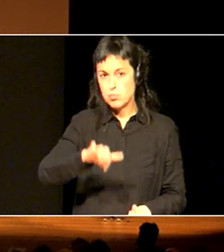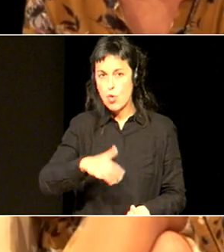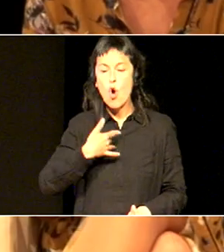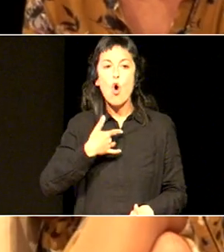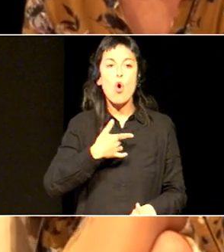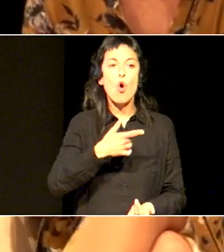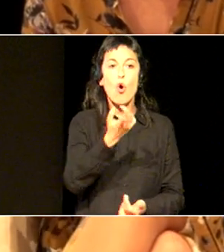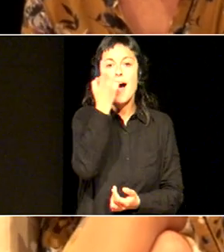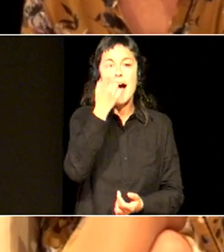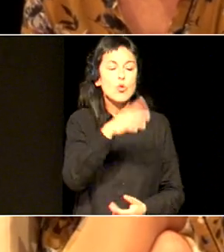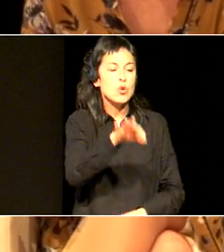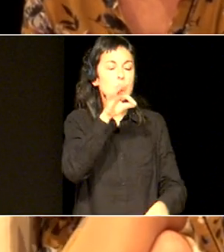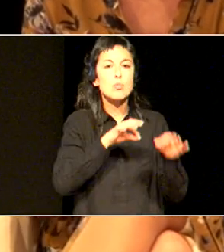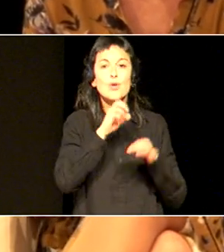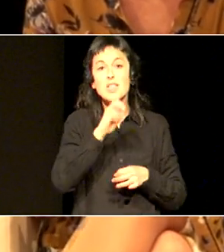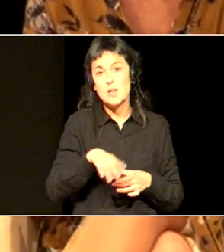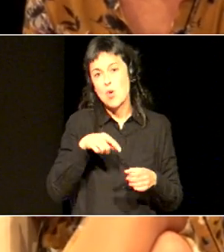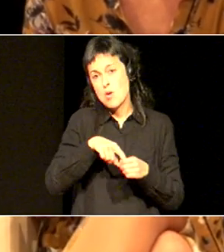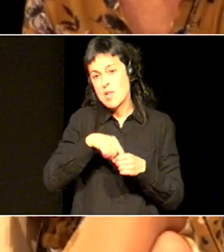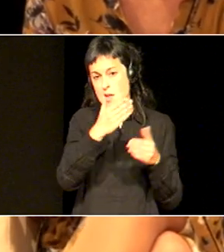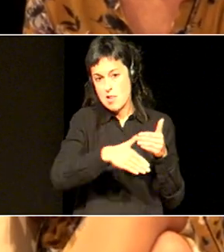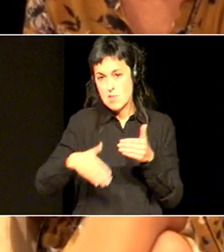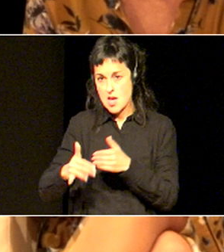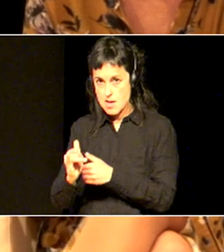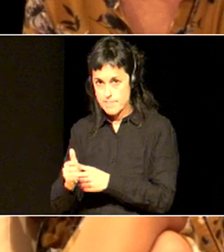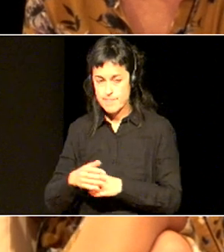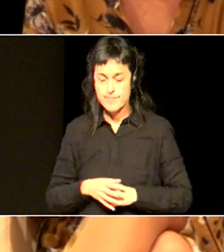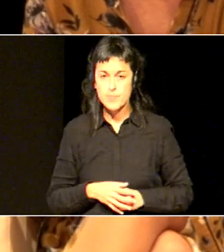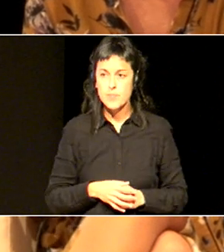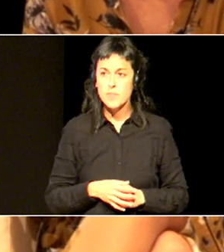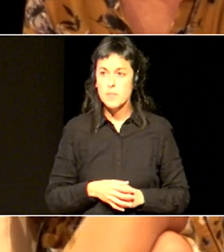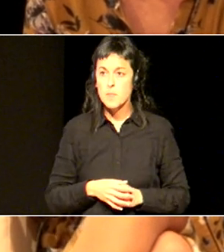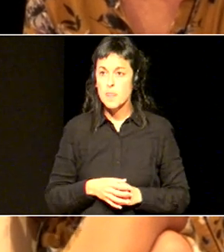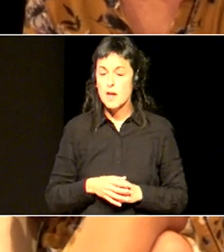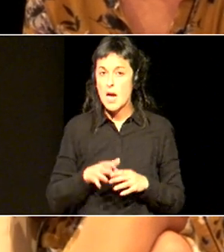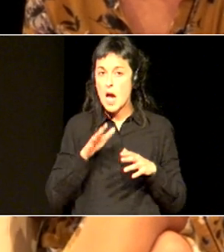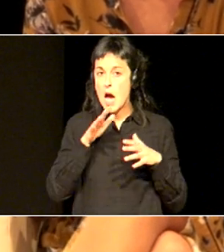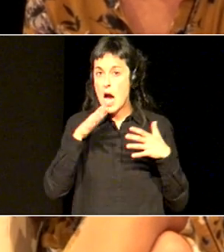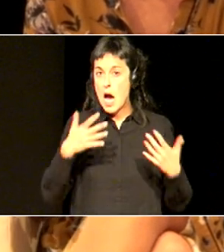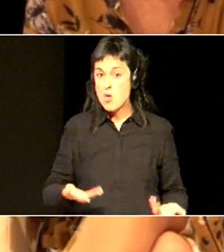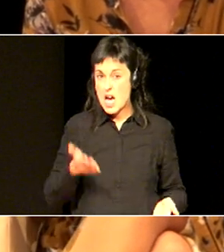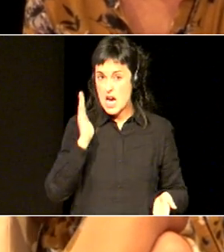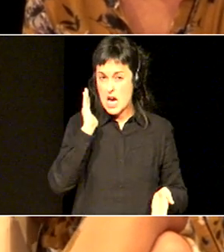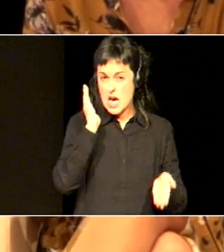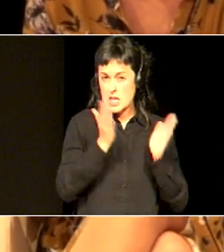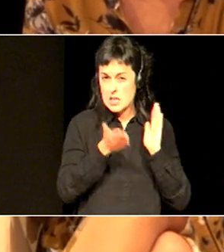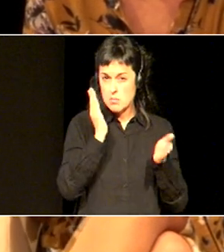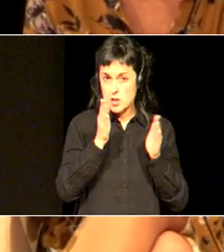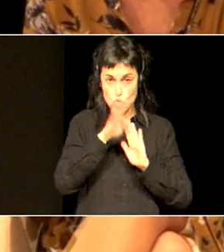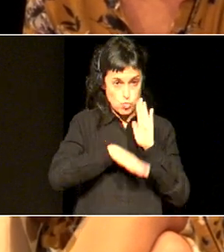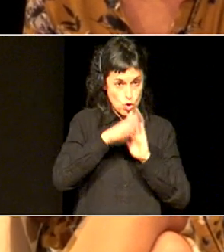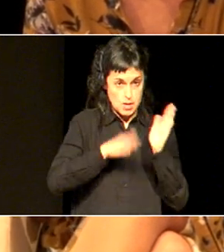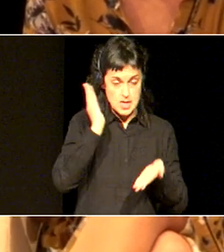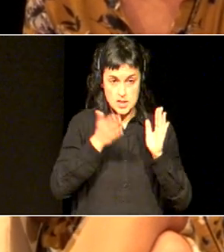onartzen dituzten, ala ez, ze plaza mugatua daude. Momentu horretan, terapeutak, programa aurrera ematen